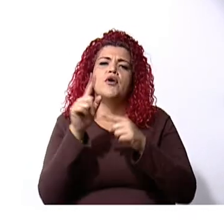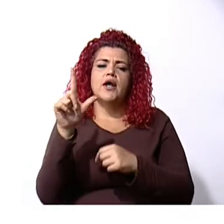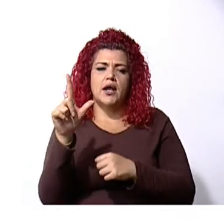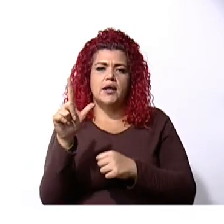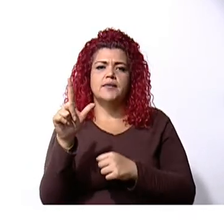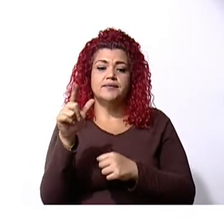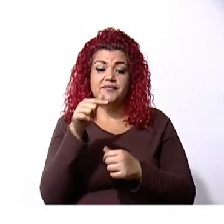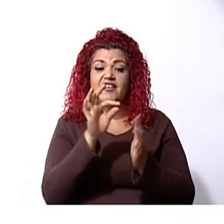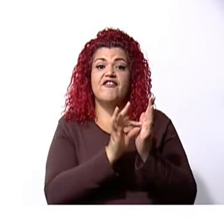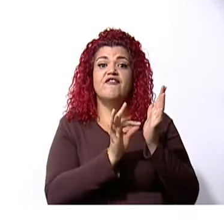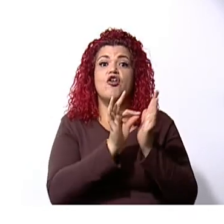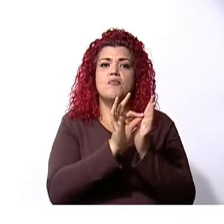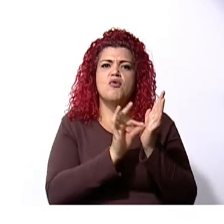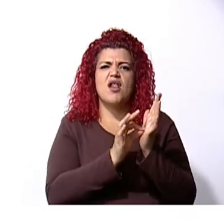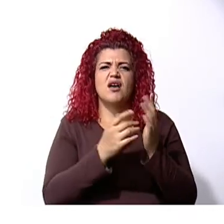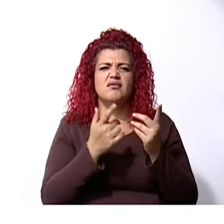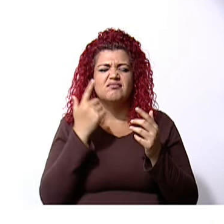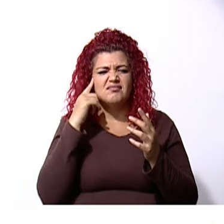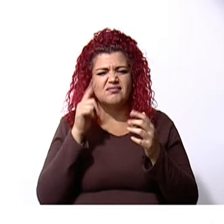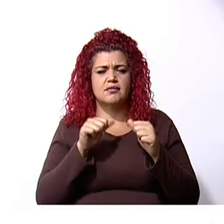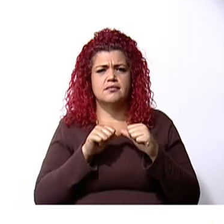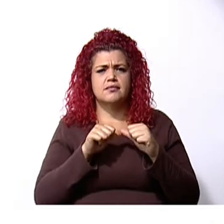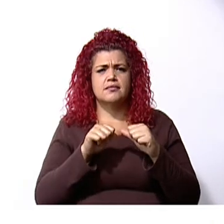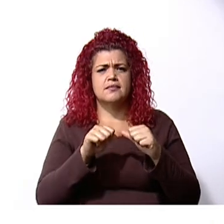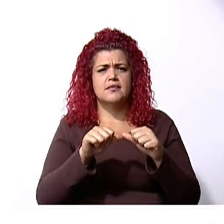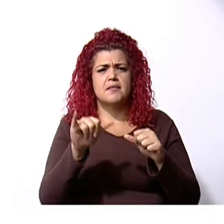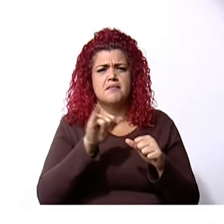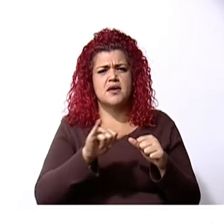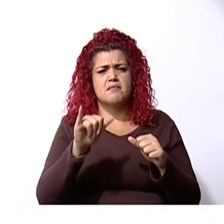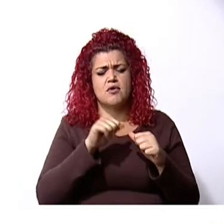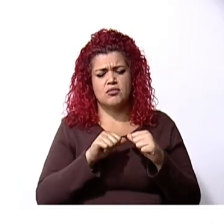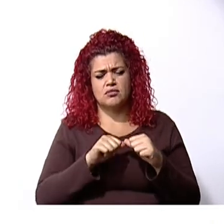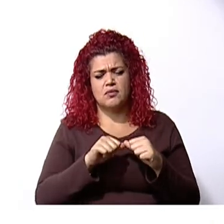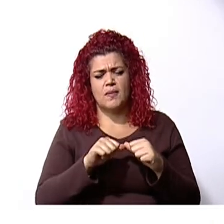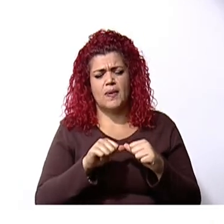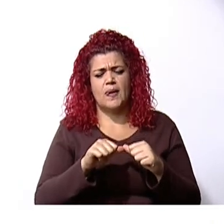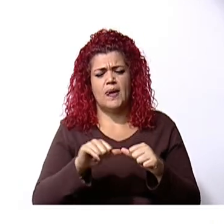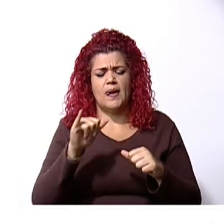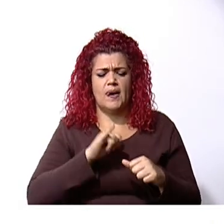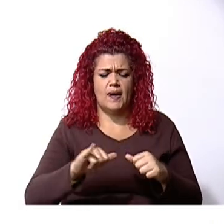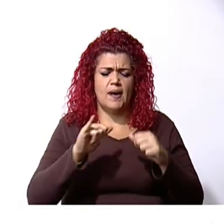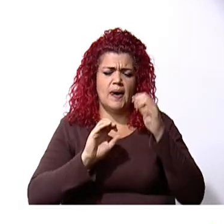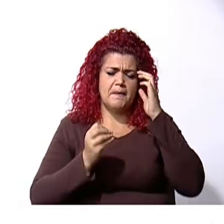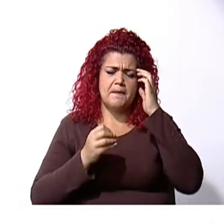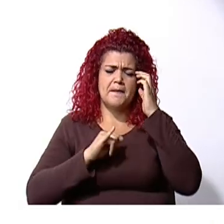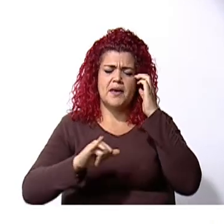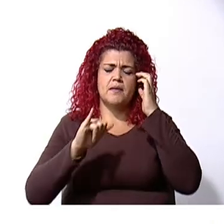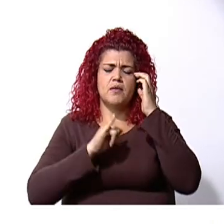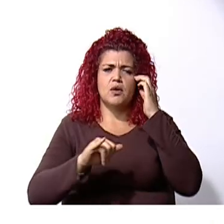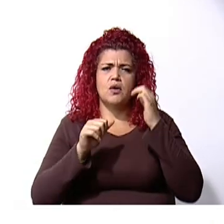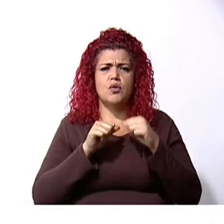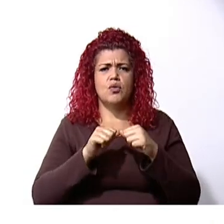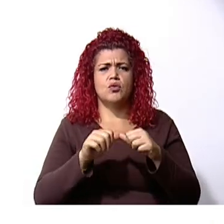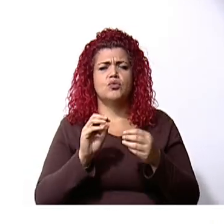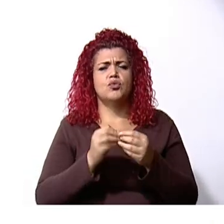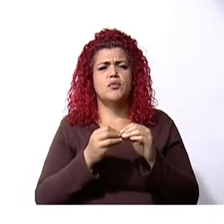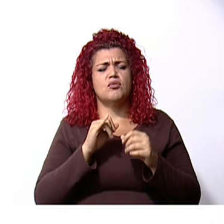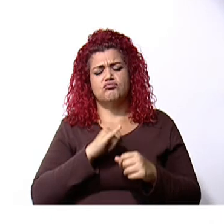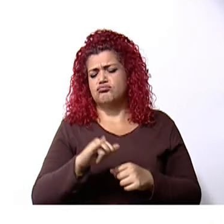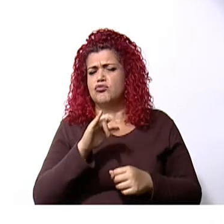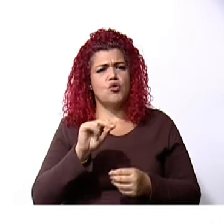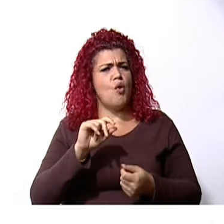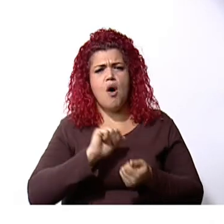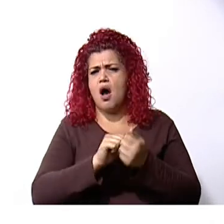esa fórmula, ¿qué cantidad es constante? Repasemos lo que vimos la semana pasada, constante, constante. ¿Cuál se mantiene siempre y no